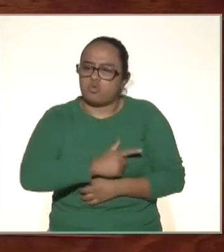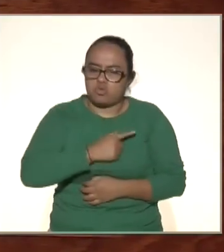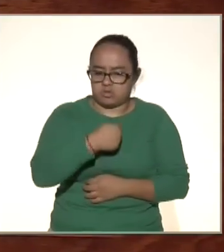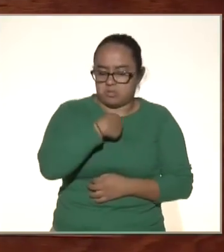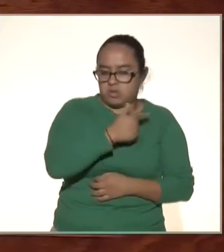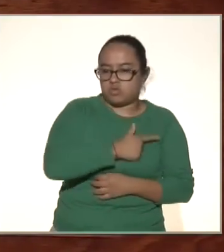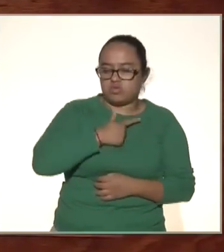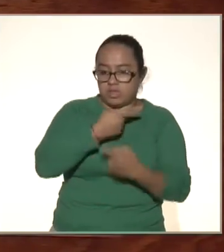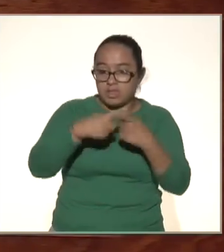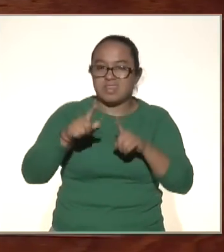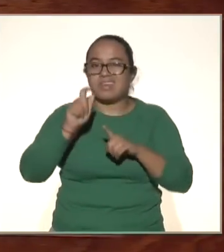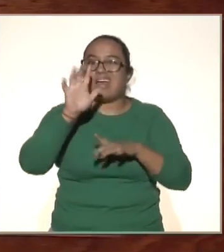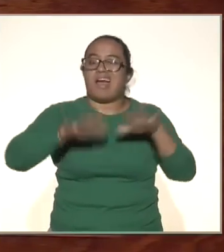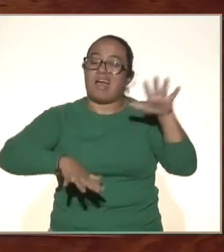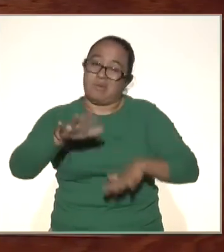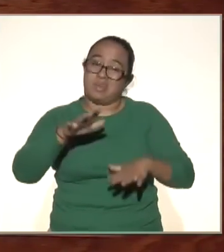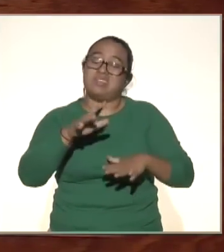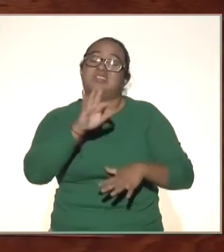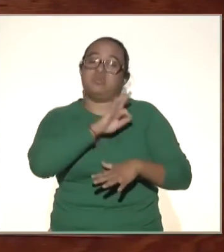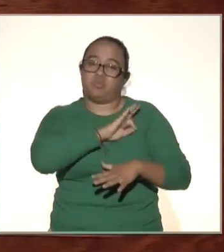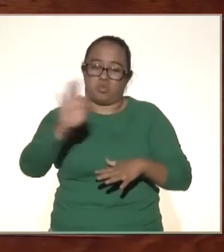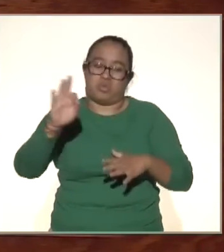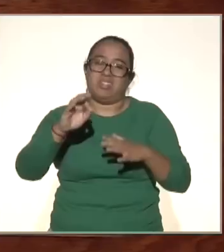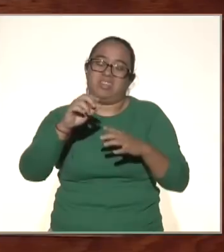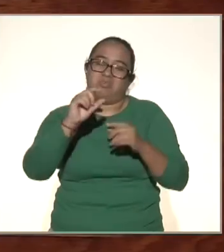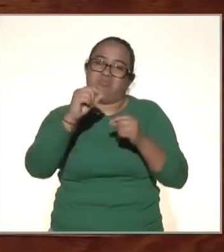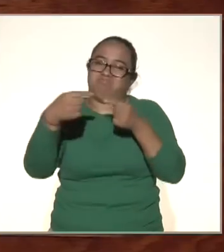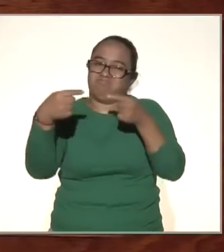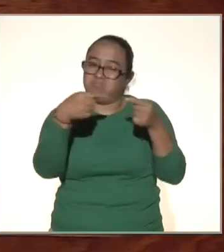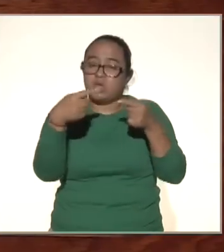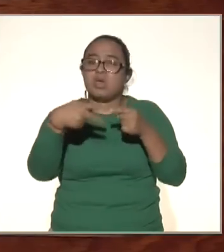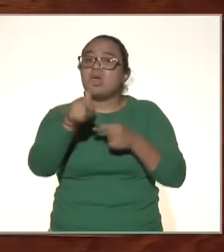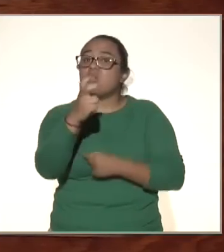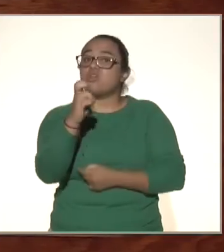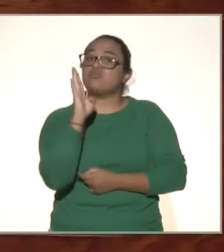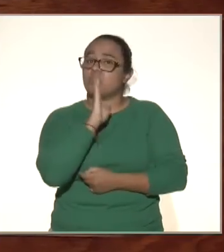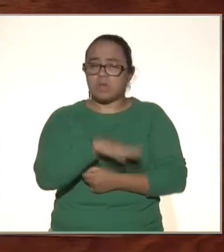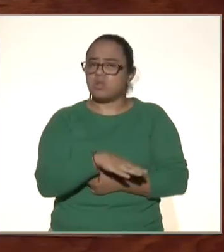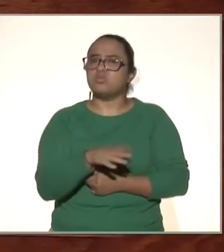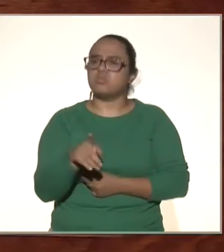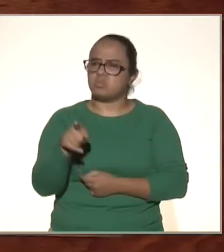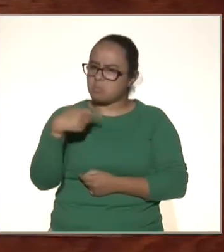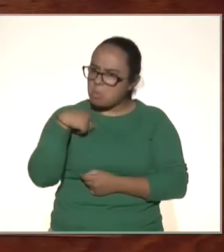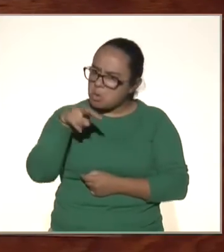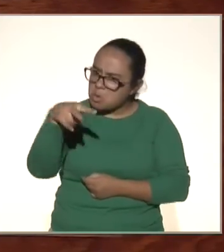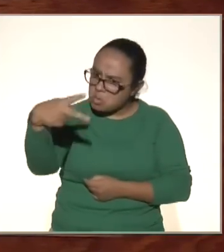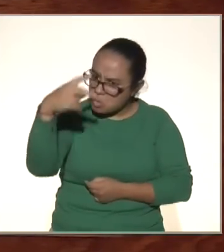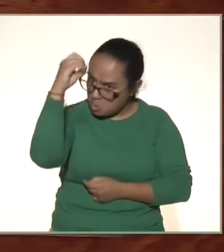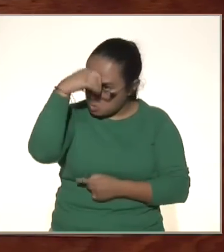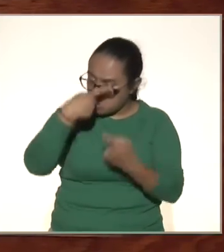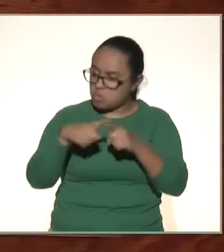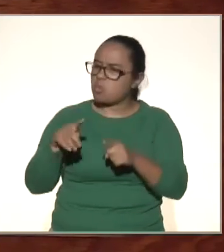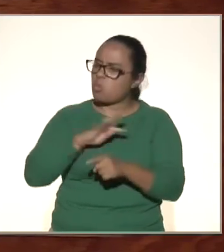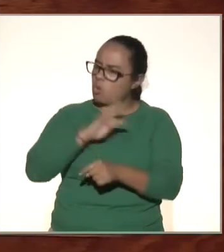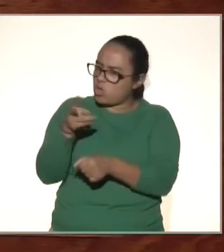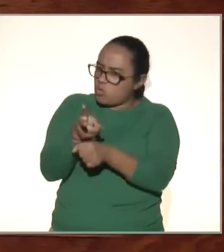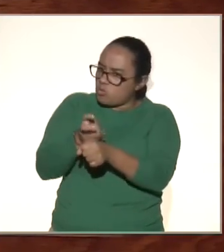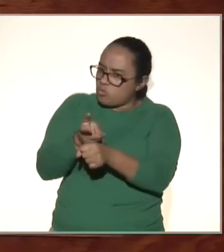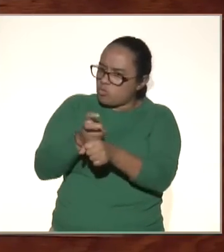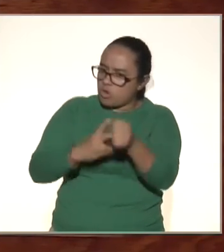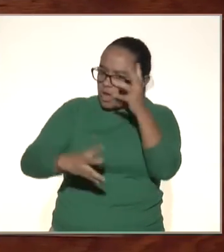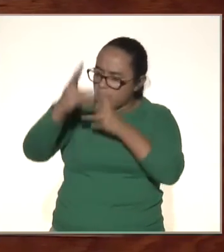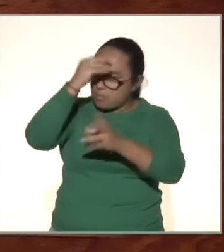fricciones. Esto no es necesariamente negativo, ya que se puede extraer mucho aprendizaje y pueden ser un medio para